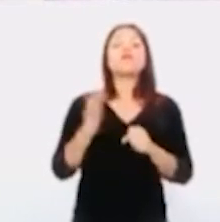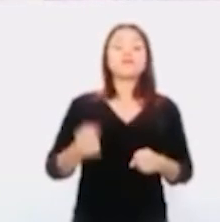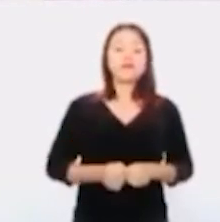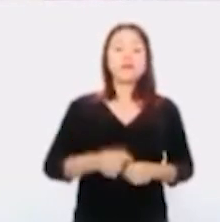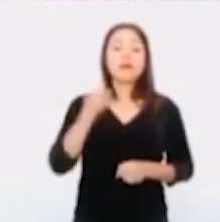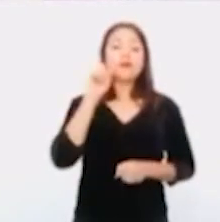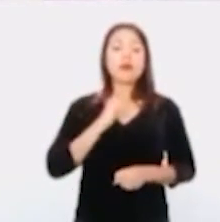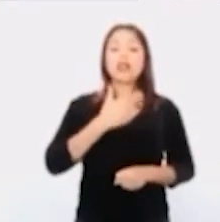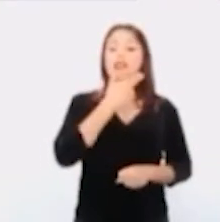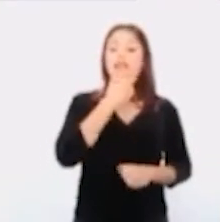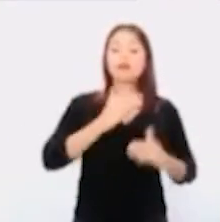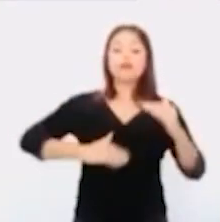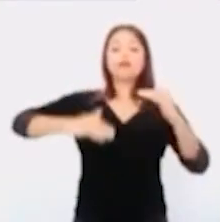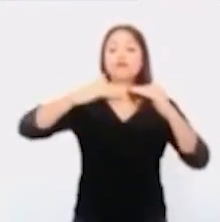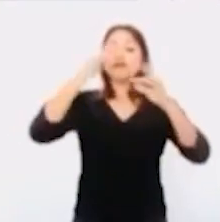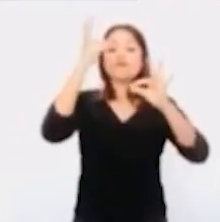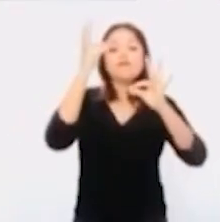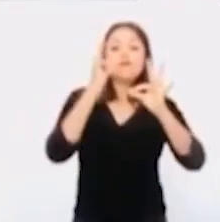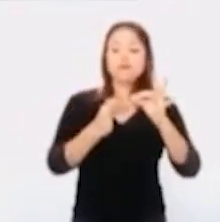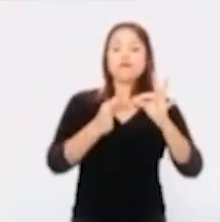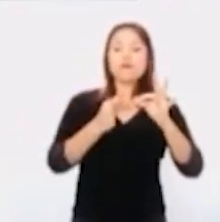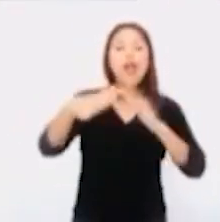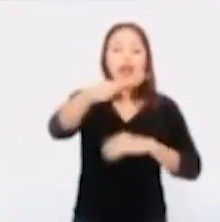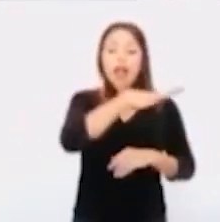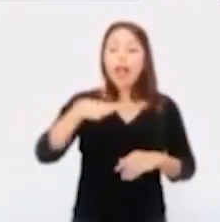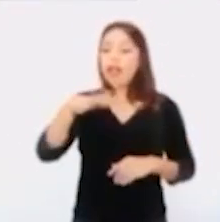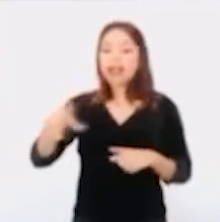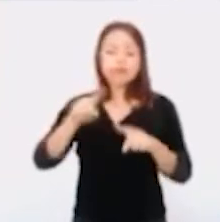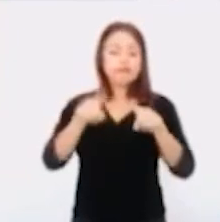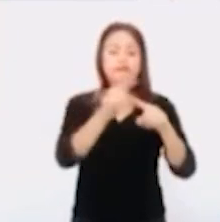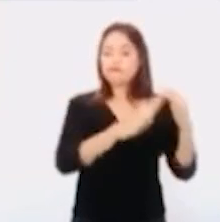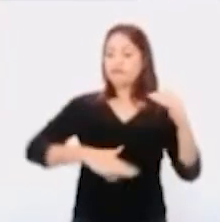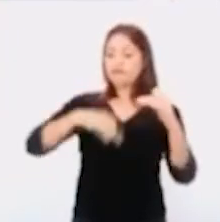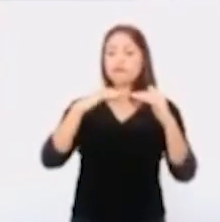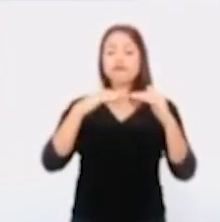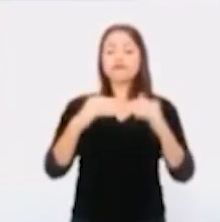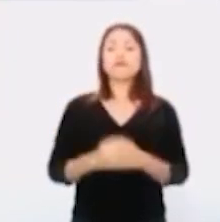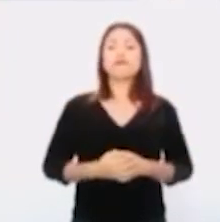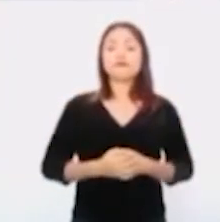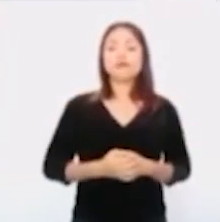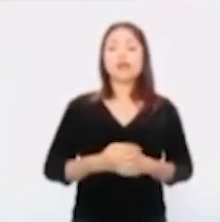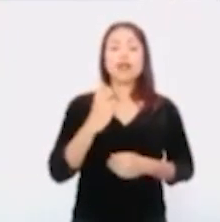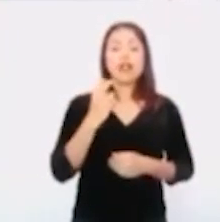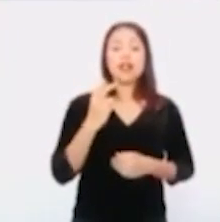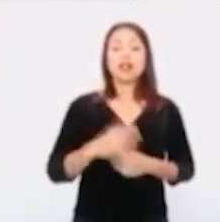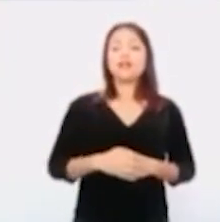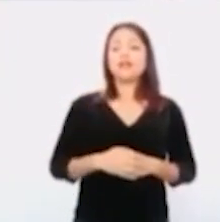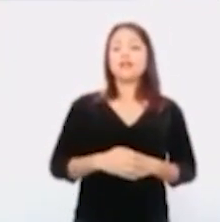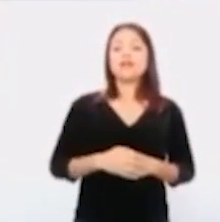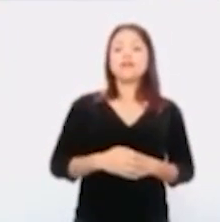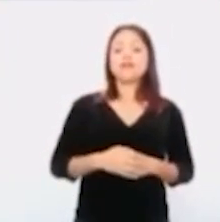mujeres la gobernante capitalina Se comprometió a trabajar junto a instituciones educativas como la UNAM el Instituto